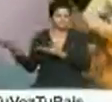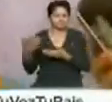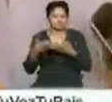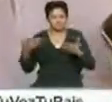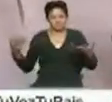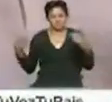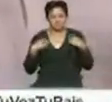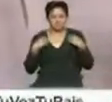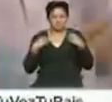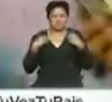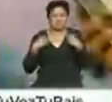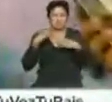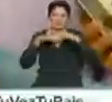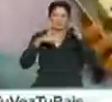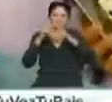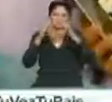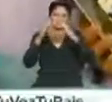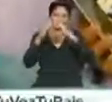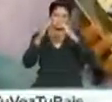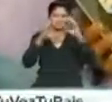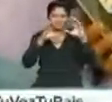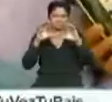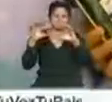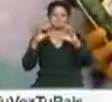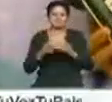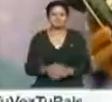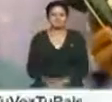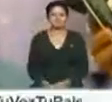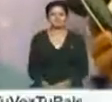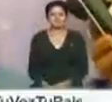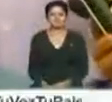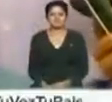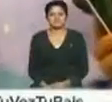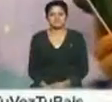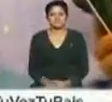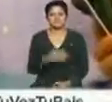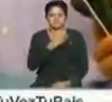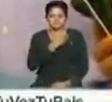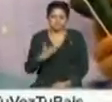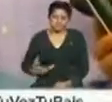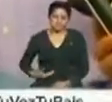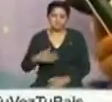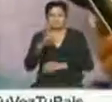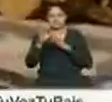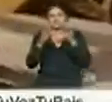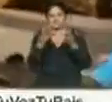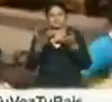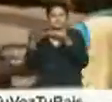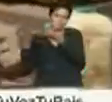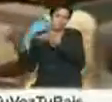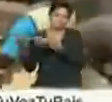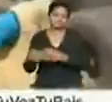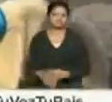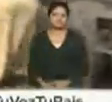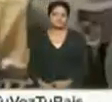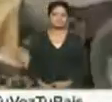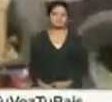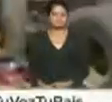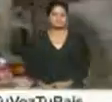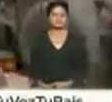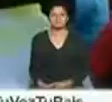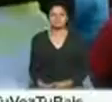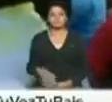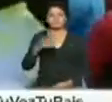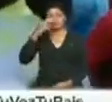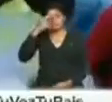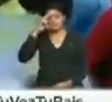a recorrer hacia Puerto Príncipe con toda la ayuda instruida por el presidente de la República Dominicana. Las autoridades de Haití